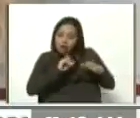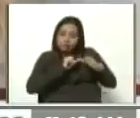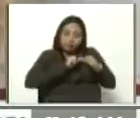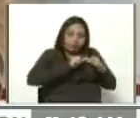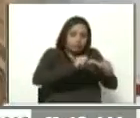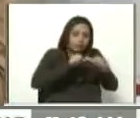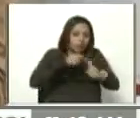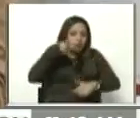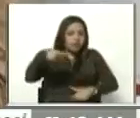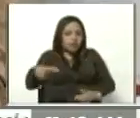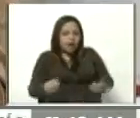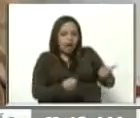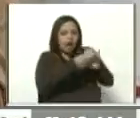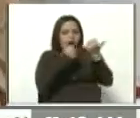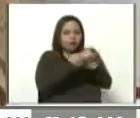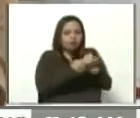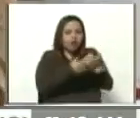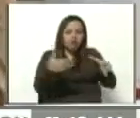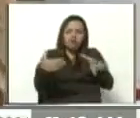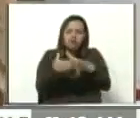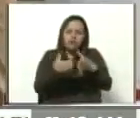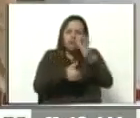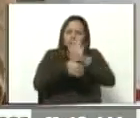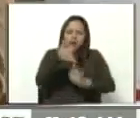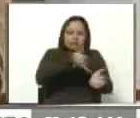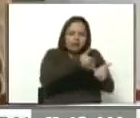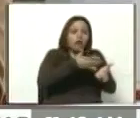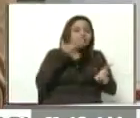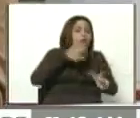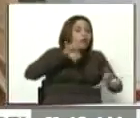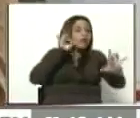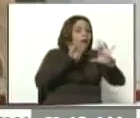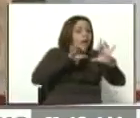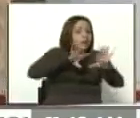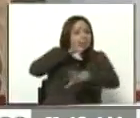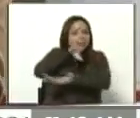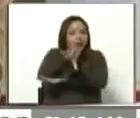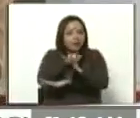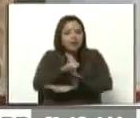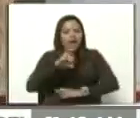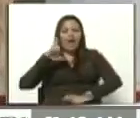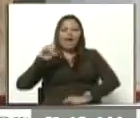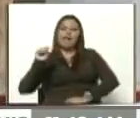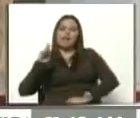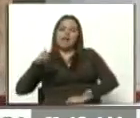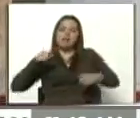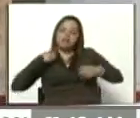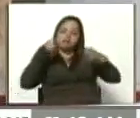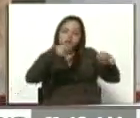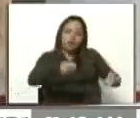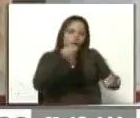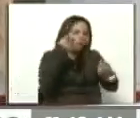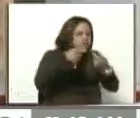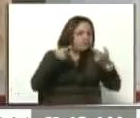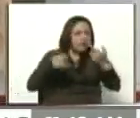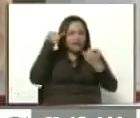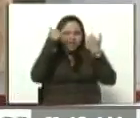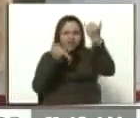política de asistencia hacia los sectores más vulnerables, el carnet de la patria, el CLAP y un conjunto de iniciativas que